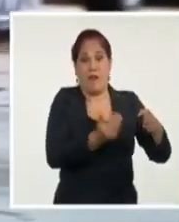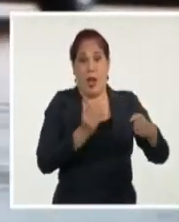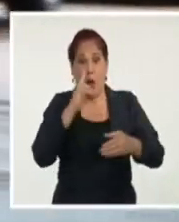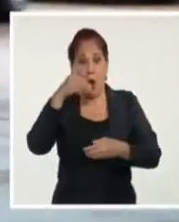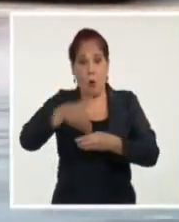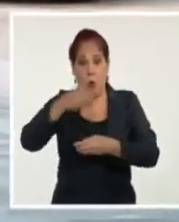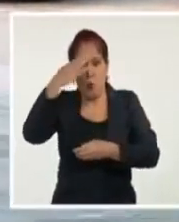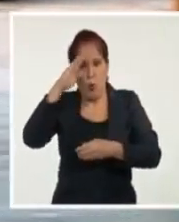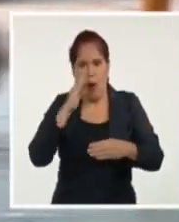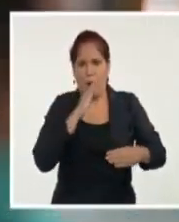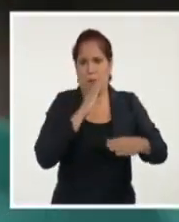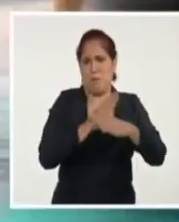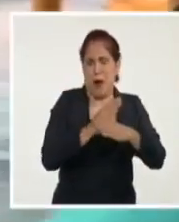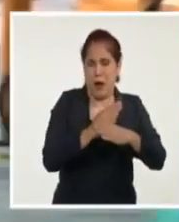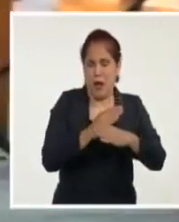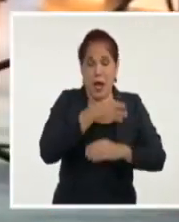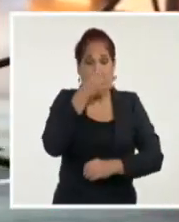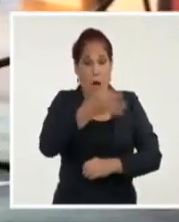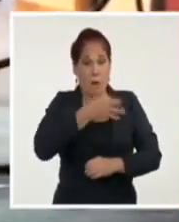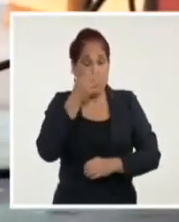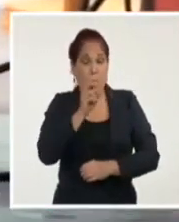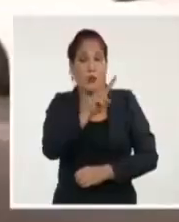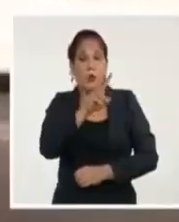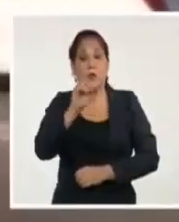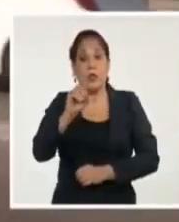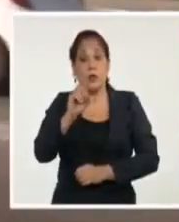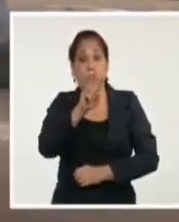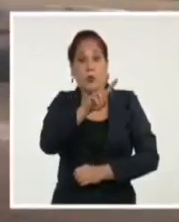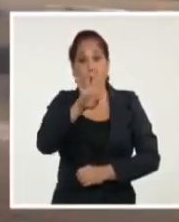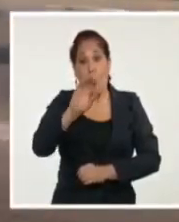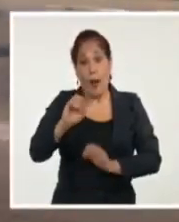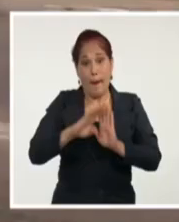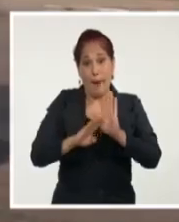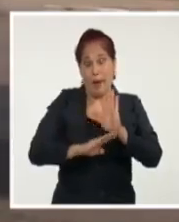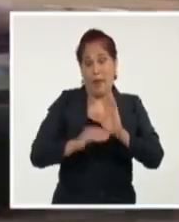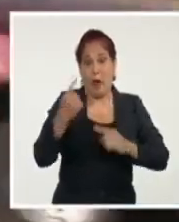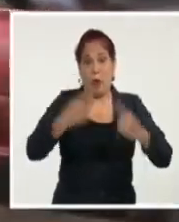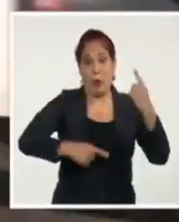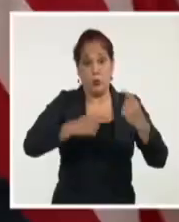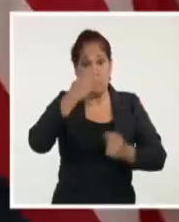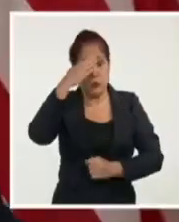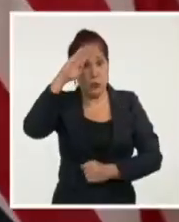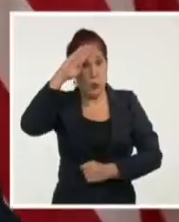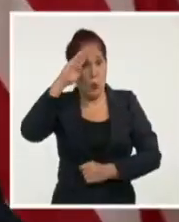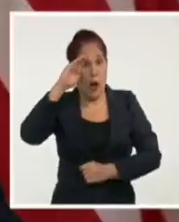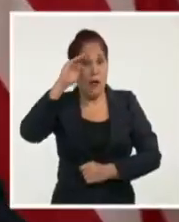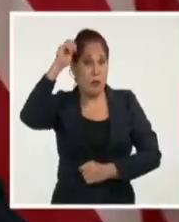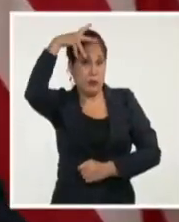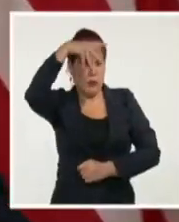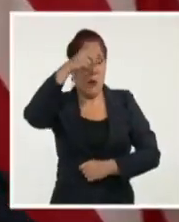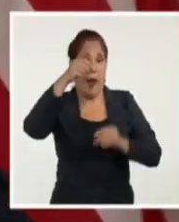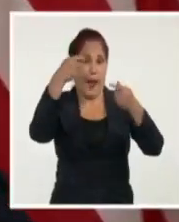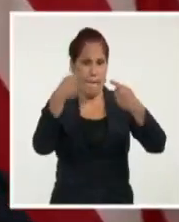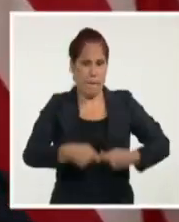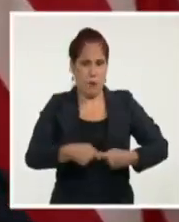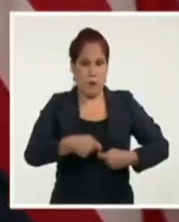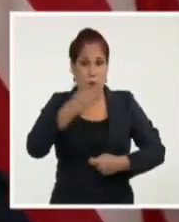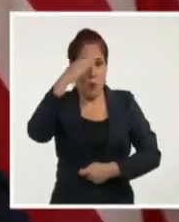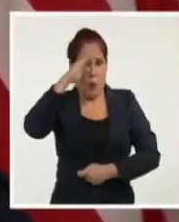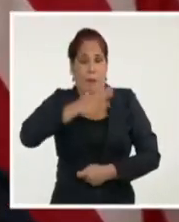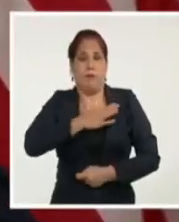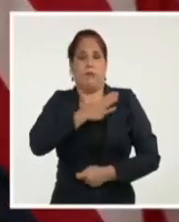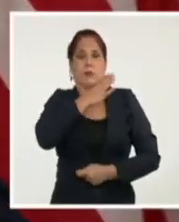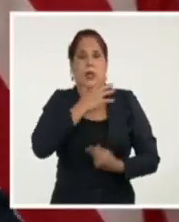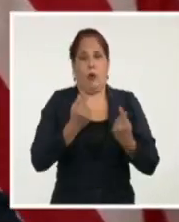a Cuba, ni hablar de las más de 240 medidas tomadas durante la administración de Trump en busca de estrangular